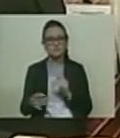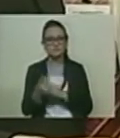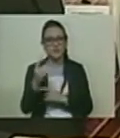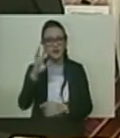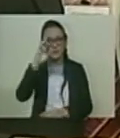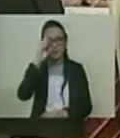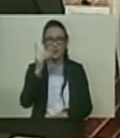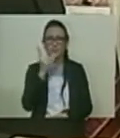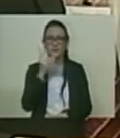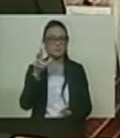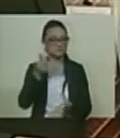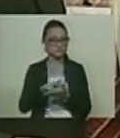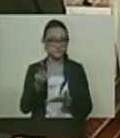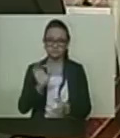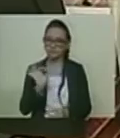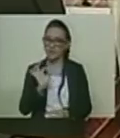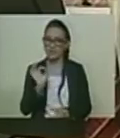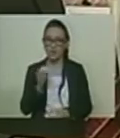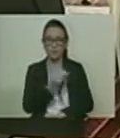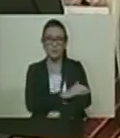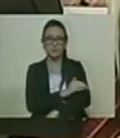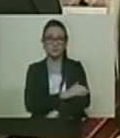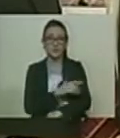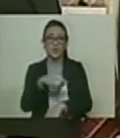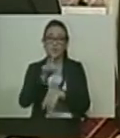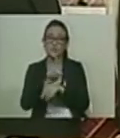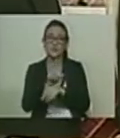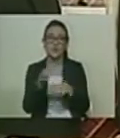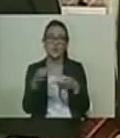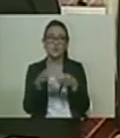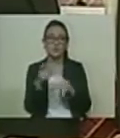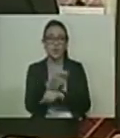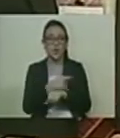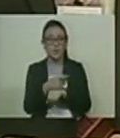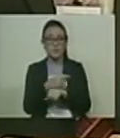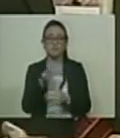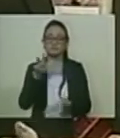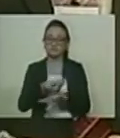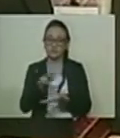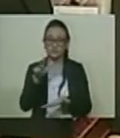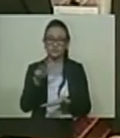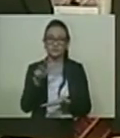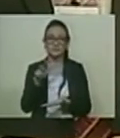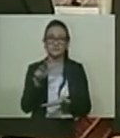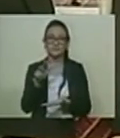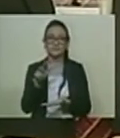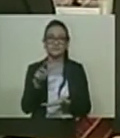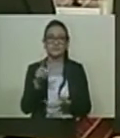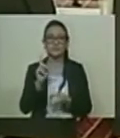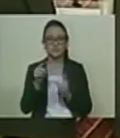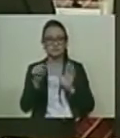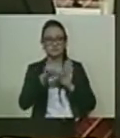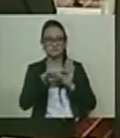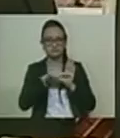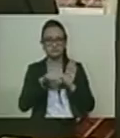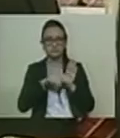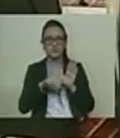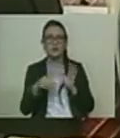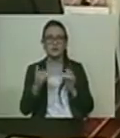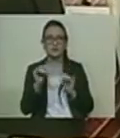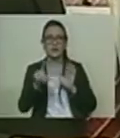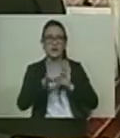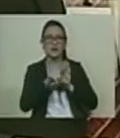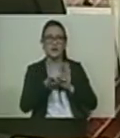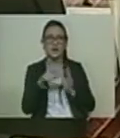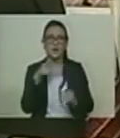no fue avalado por la oposición venezolana, solo por la delegación de gobierno, pese a que también muchos de estos puntos están establecidos en la ley, son